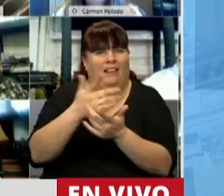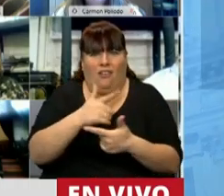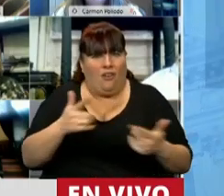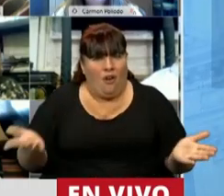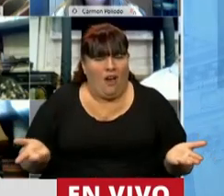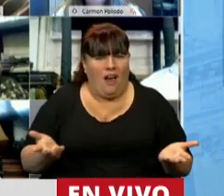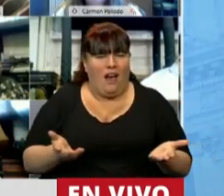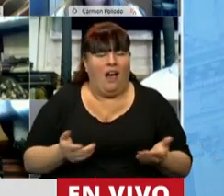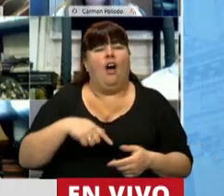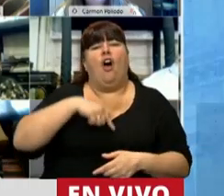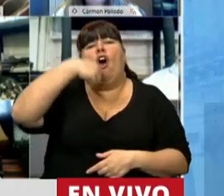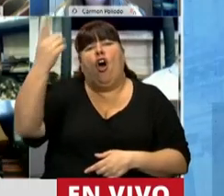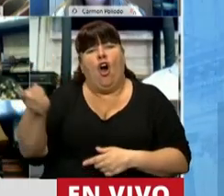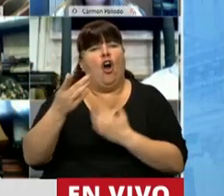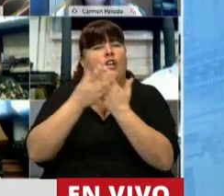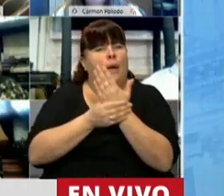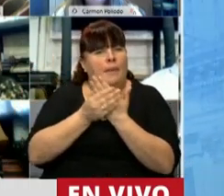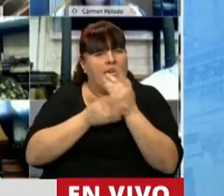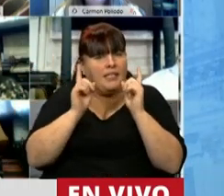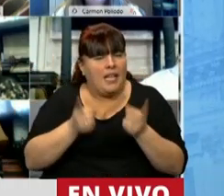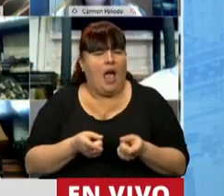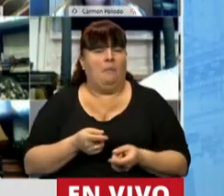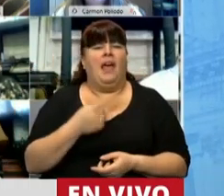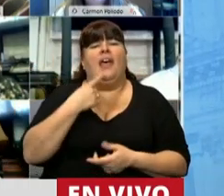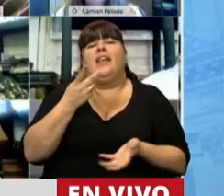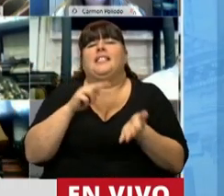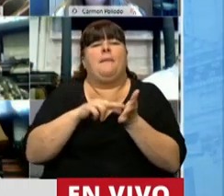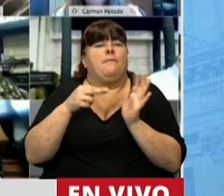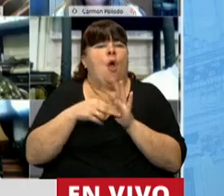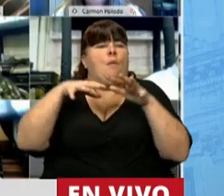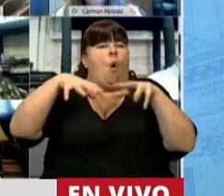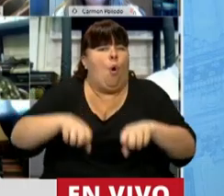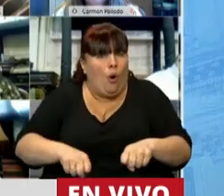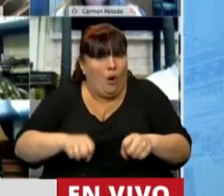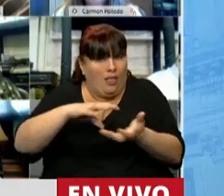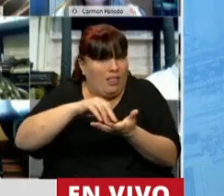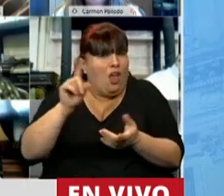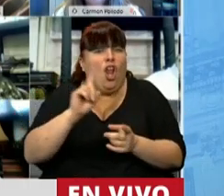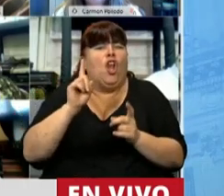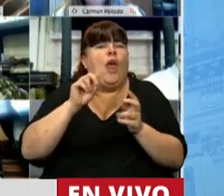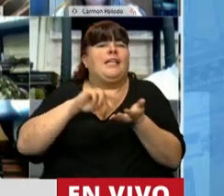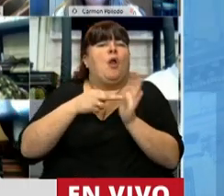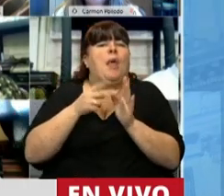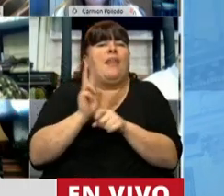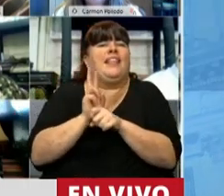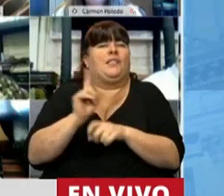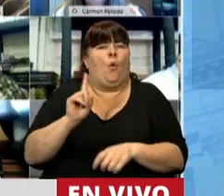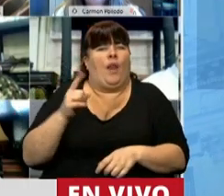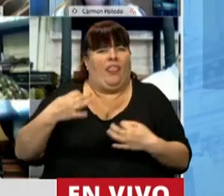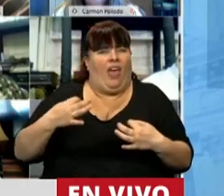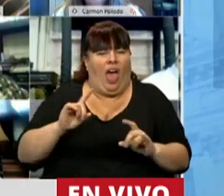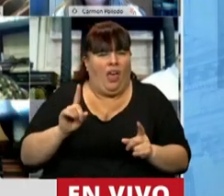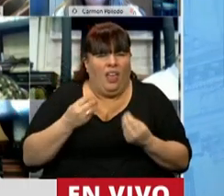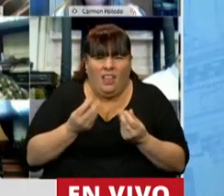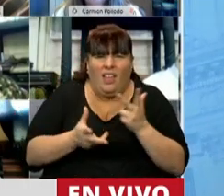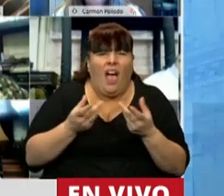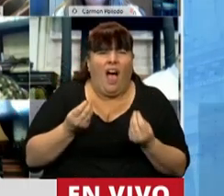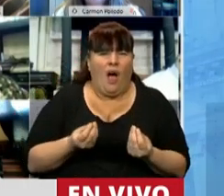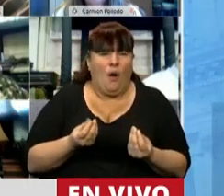Y escuchamos a otra ministra que dice que el problema de las usurpaciones no es un tema de seguridad. ¿De qué